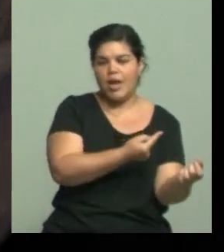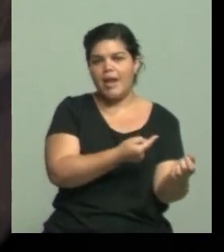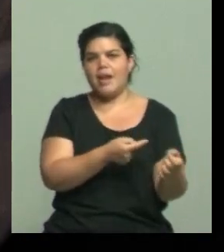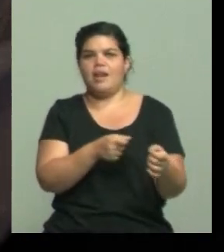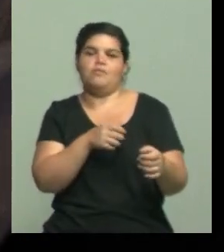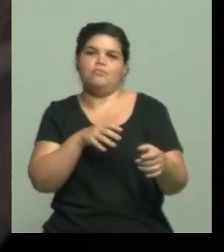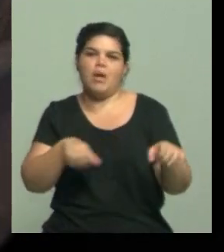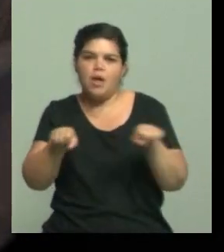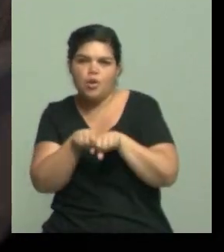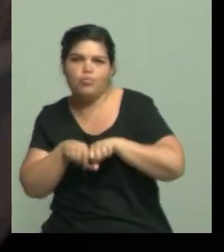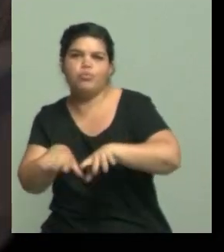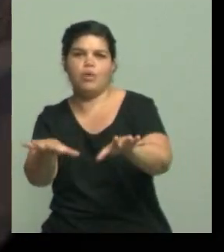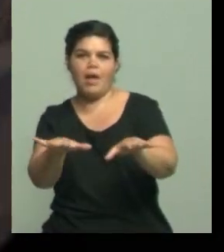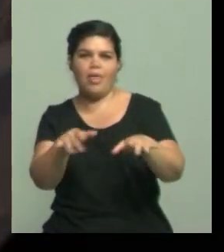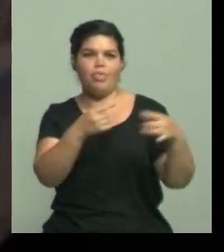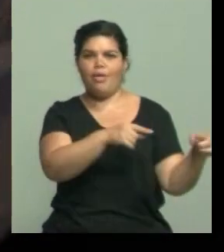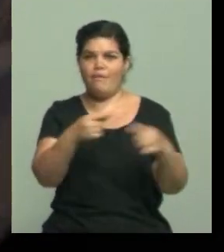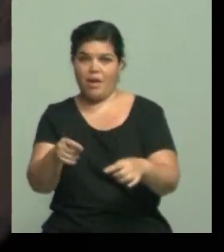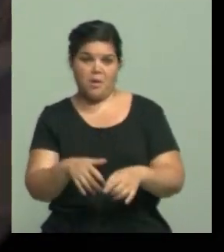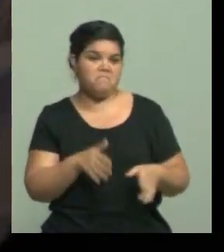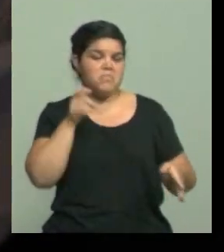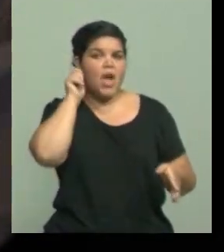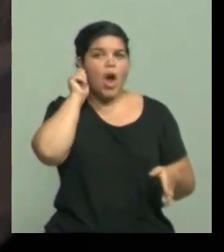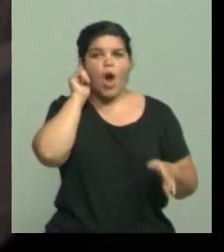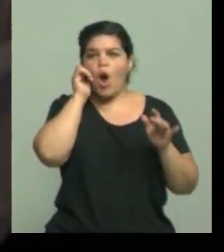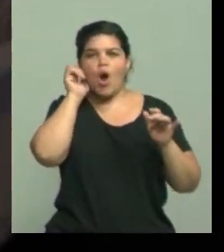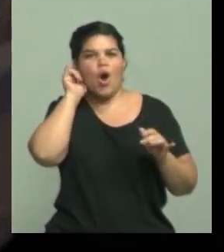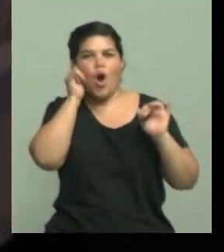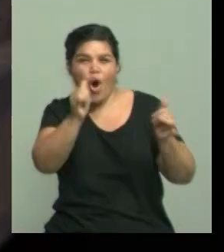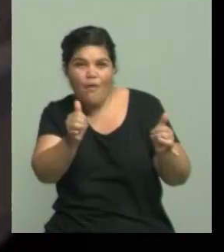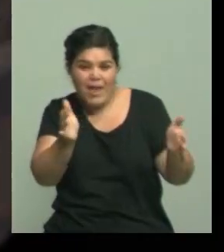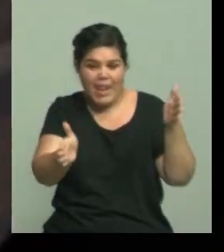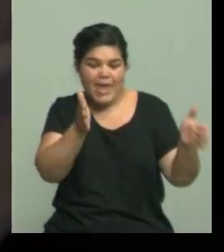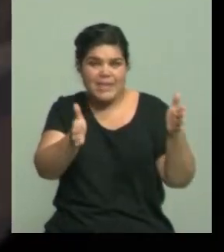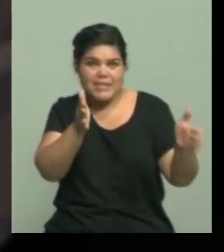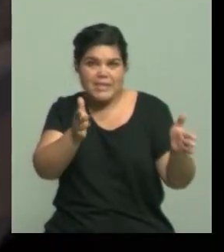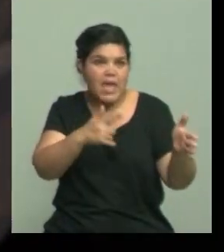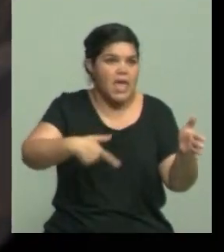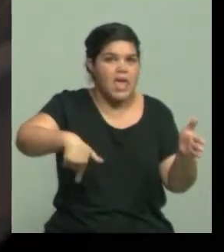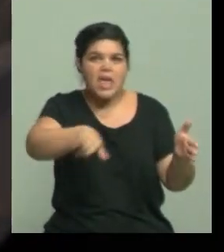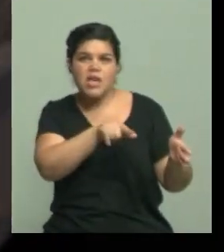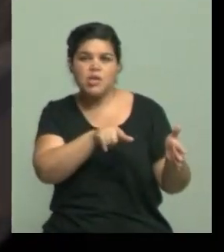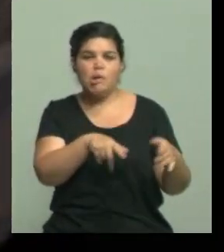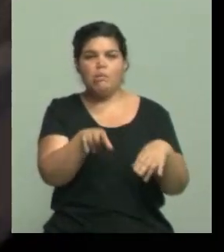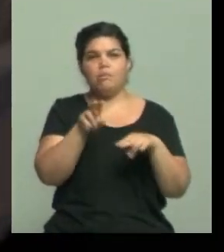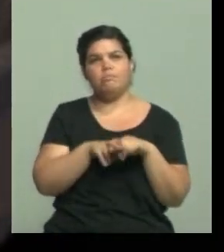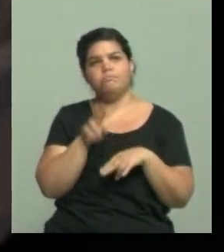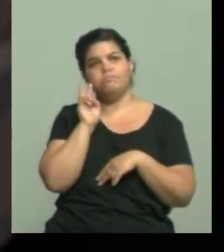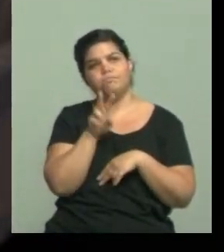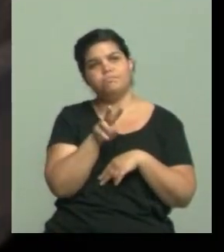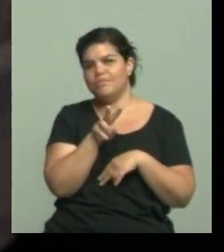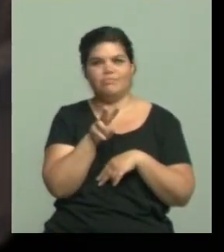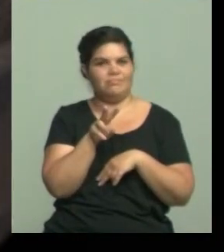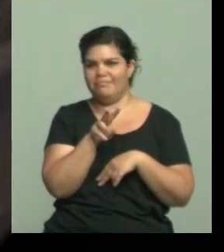tradicionales. Hoy las franjas juveniles no ven televisión en esa, digamos, situación de recepción pasiva.